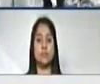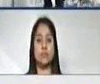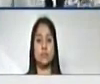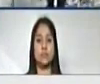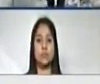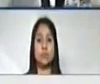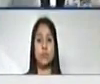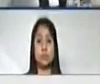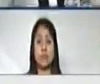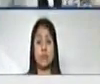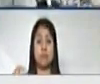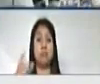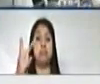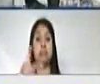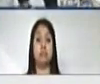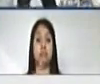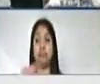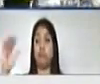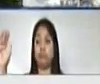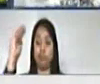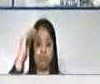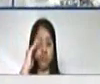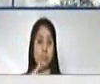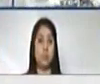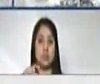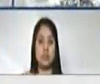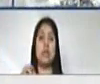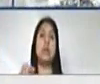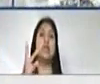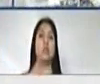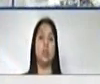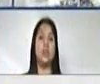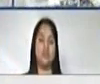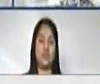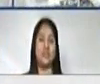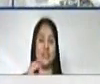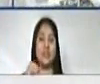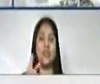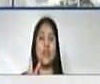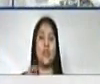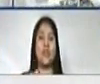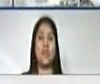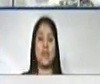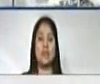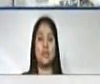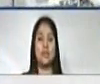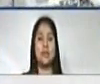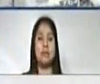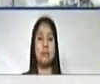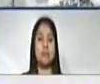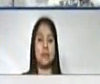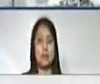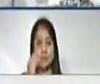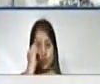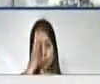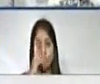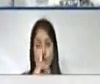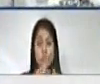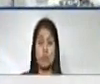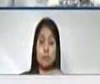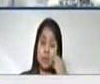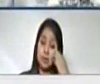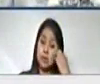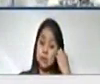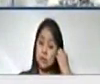víctimas mortales. Tiene usted las imágenes cuando ya se está manteniendo todo el protocolo